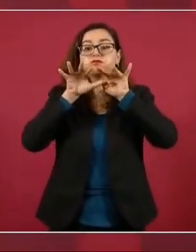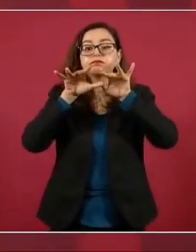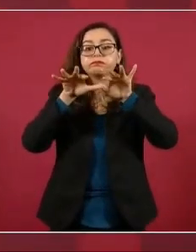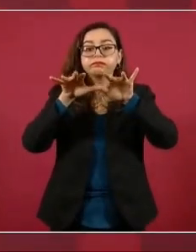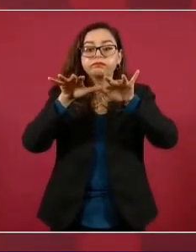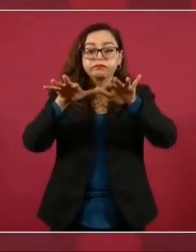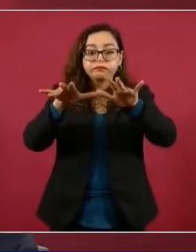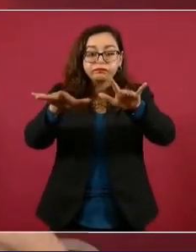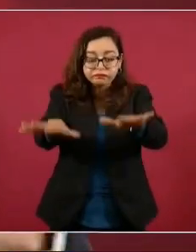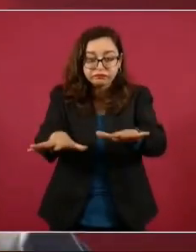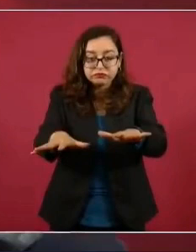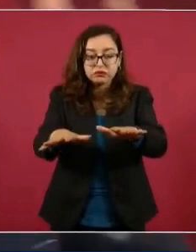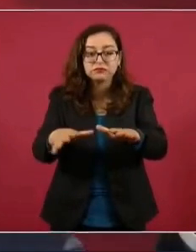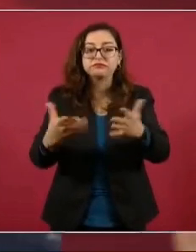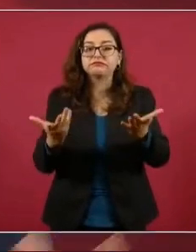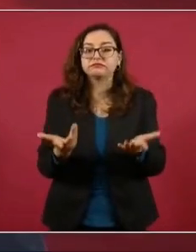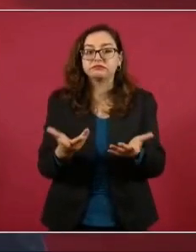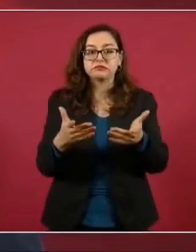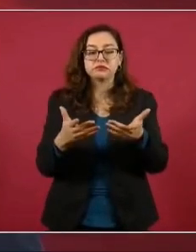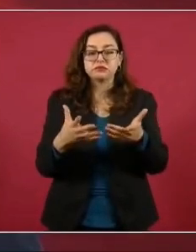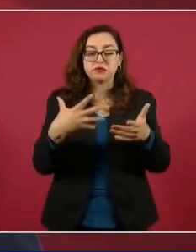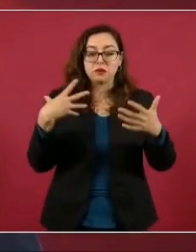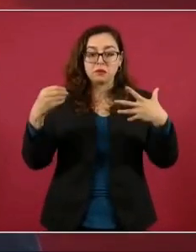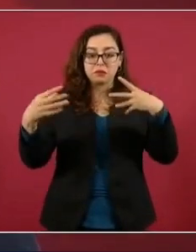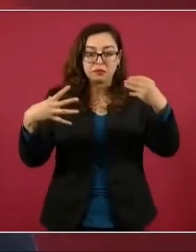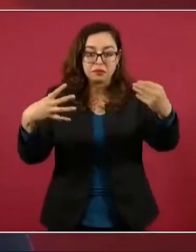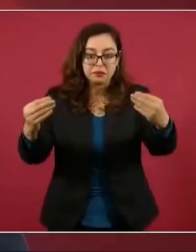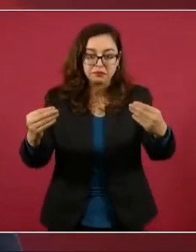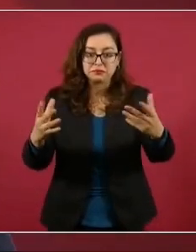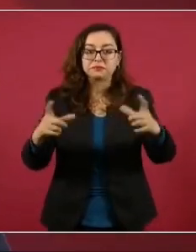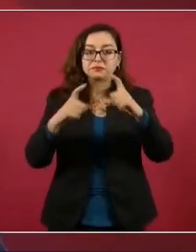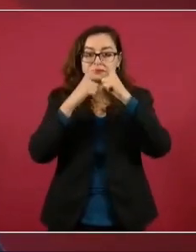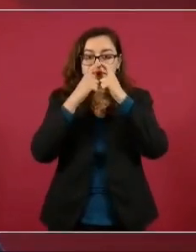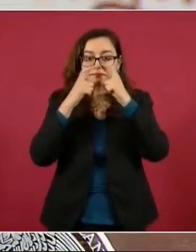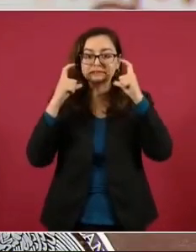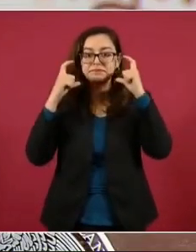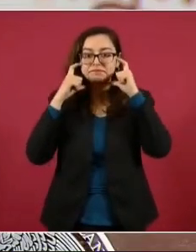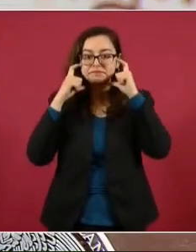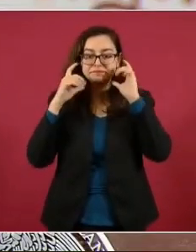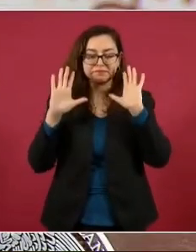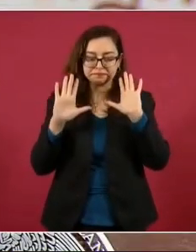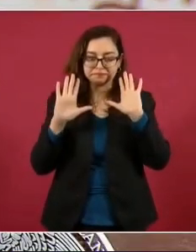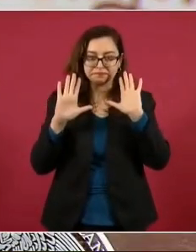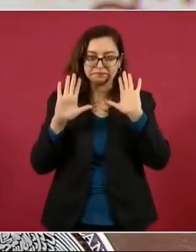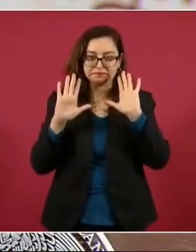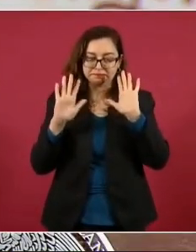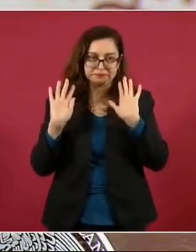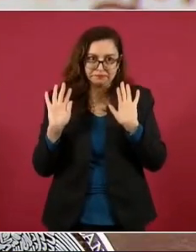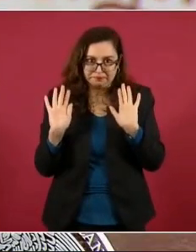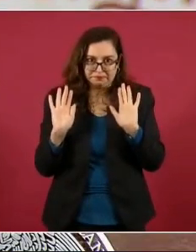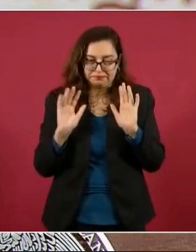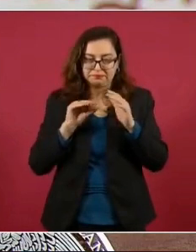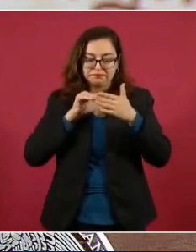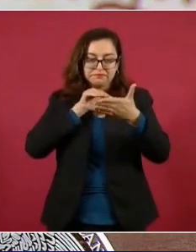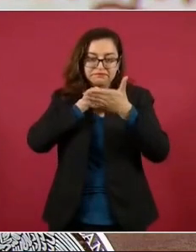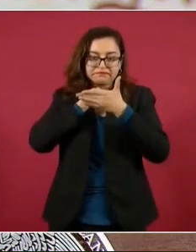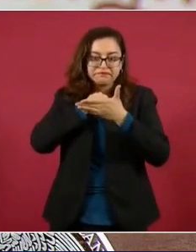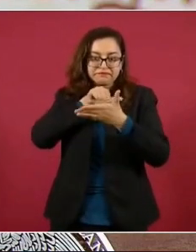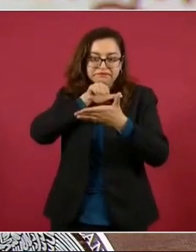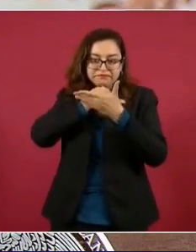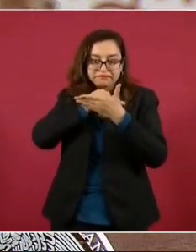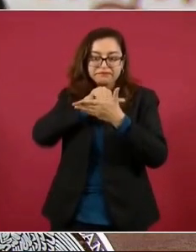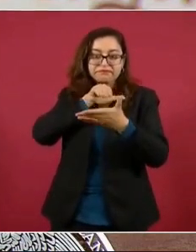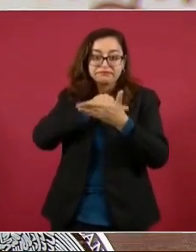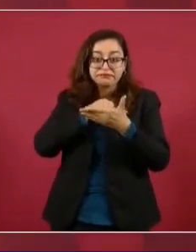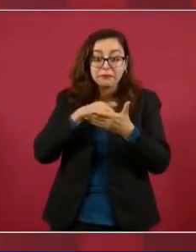esté infectada hacia las demás personas. Pero es de mínima utilidad o de utilidad limitada